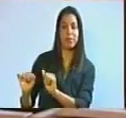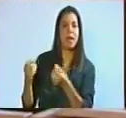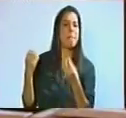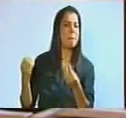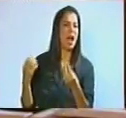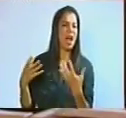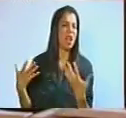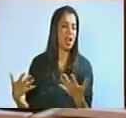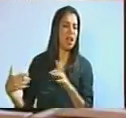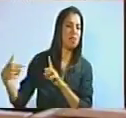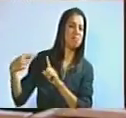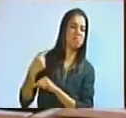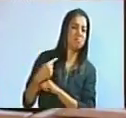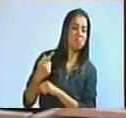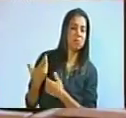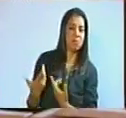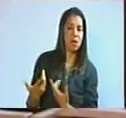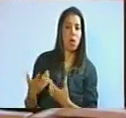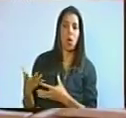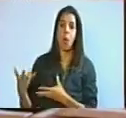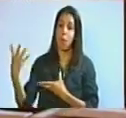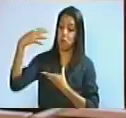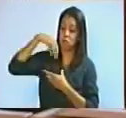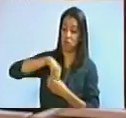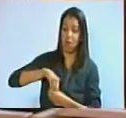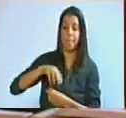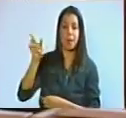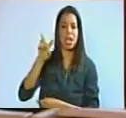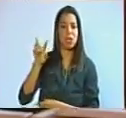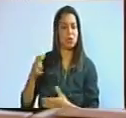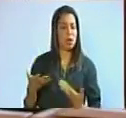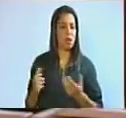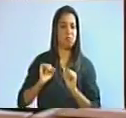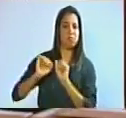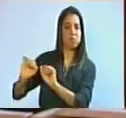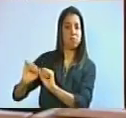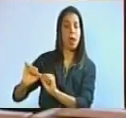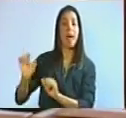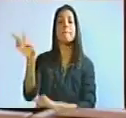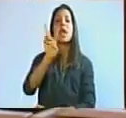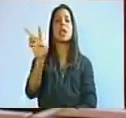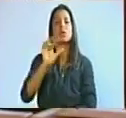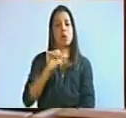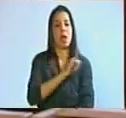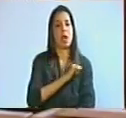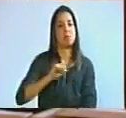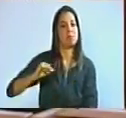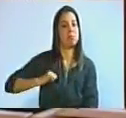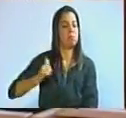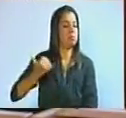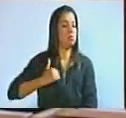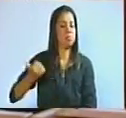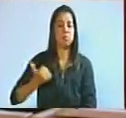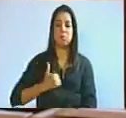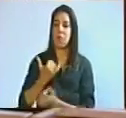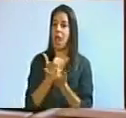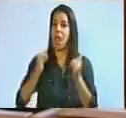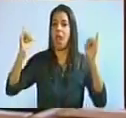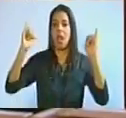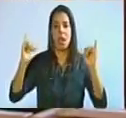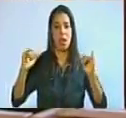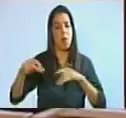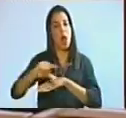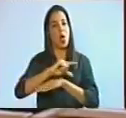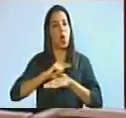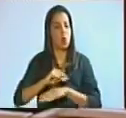finalidad de intervenir sobre asuntos internos que son de la competencia exclusiva del pueblo e instituciones del